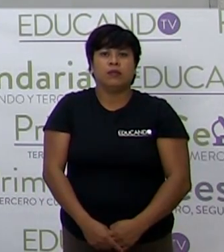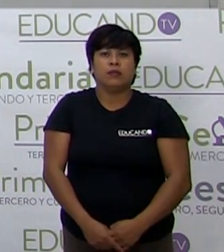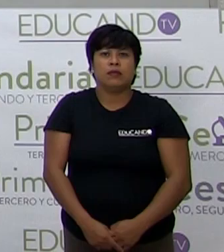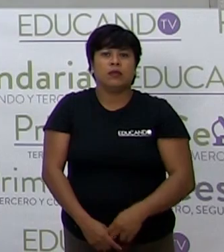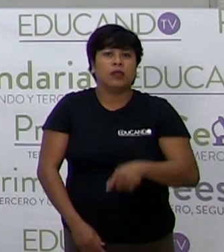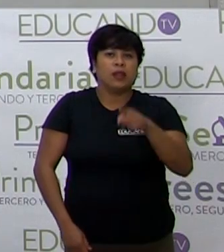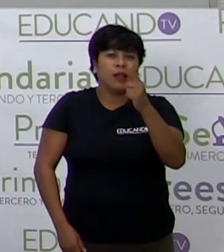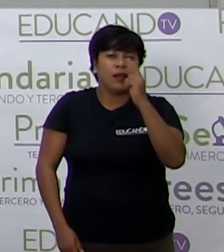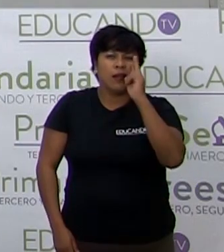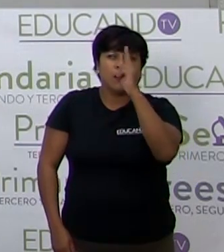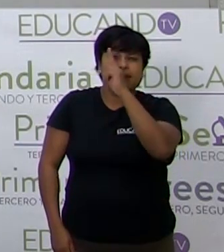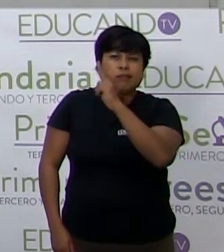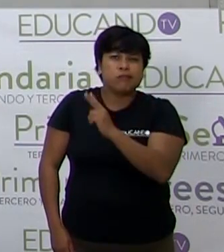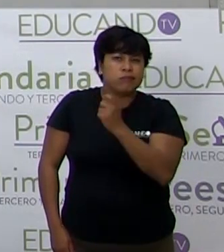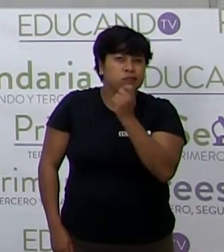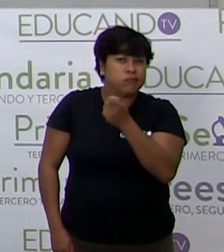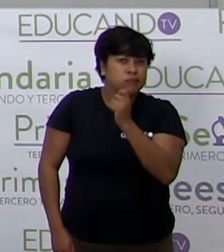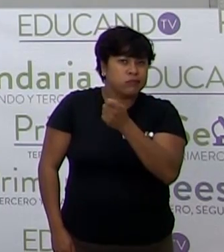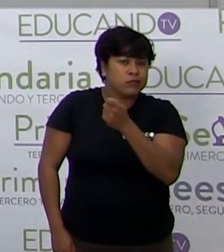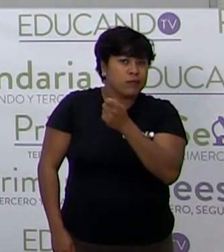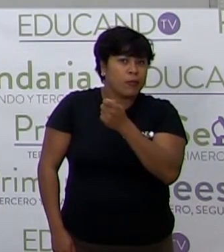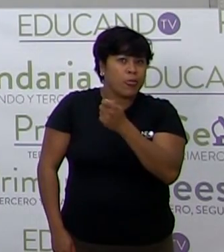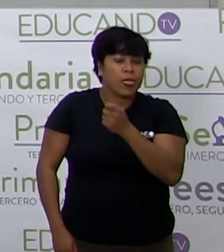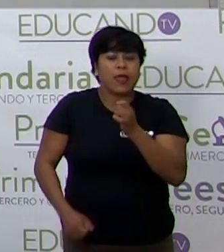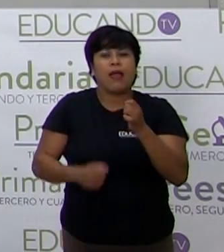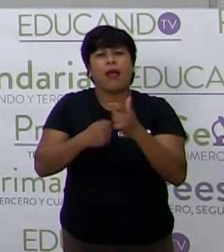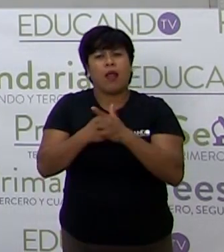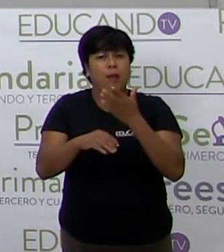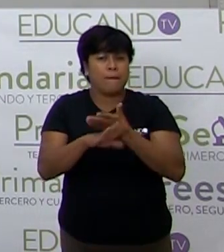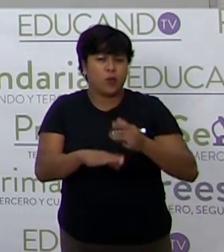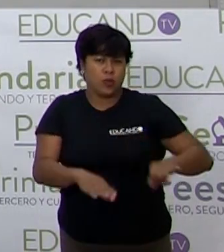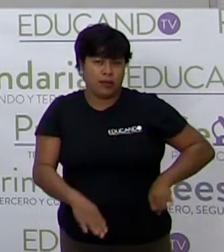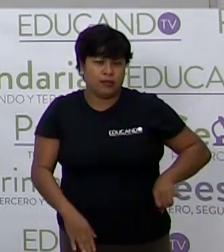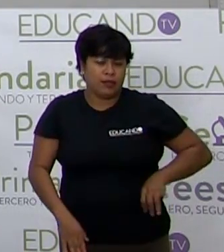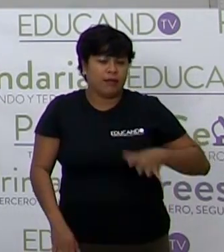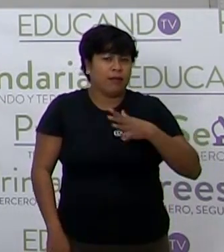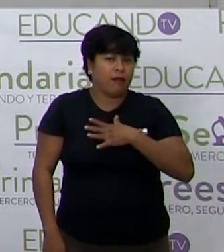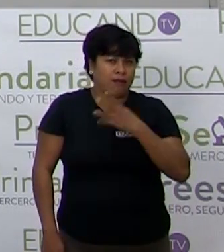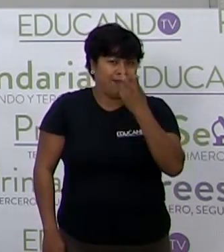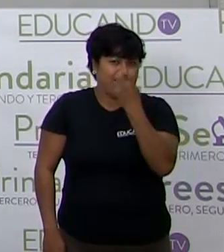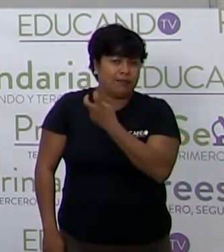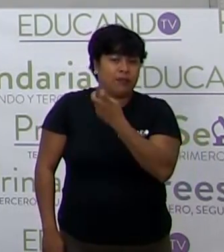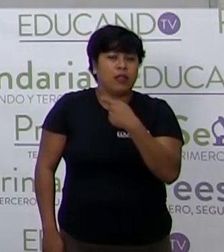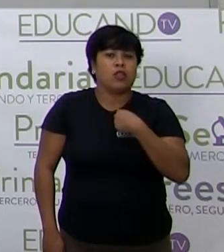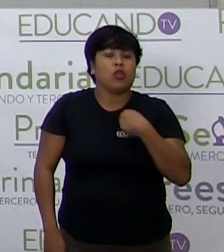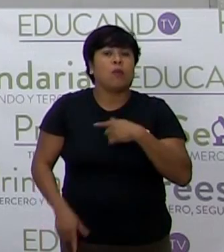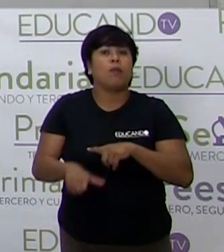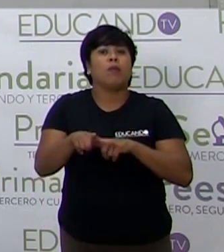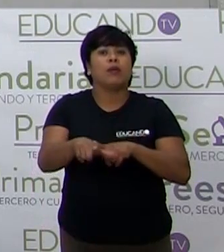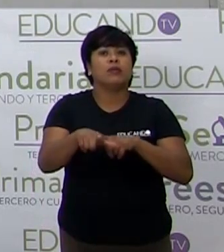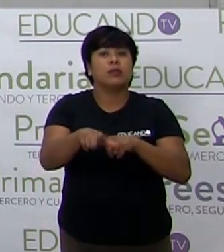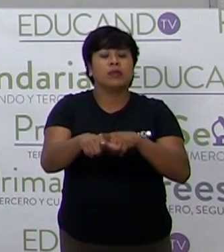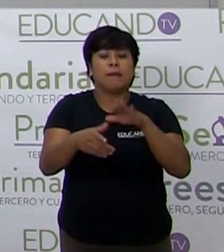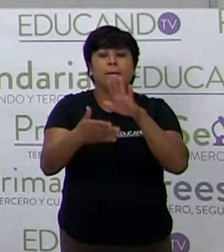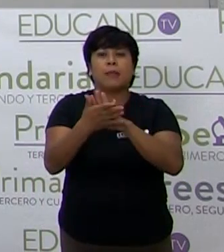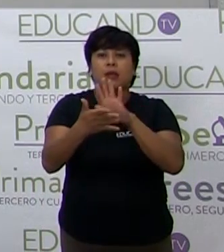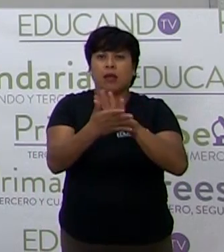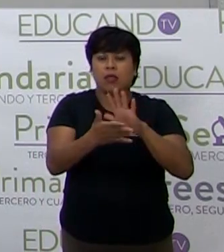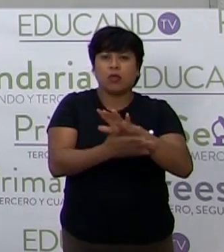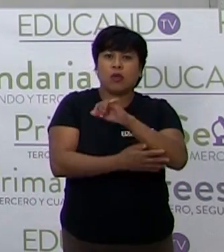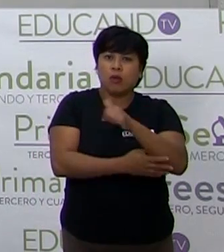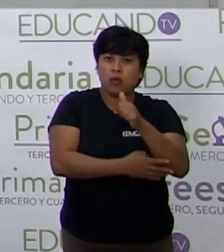¿Qué observamos aquí, niños y niñas? Algo muy interesante está sucediendo. Y voy a seguir pegando otras